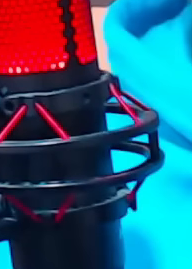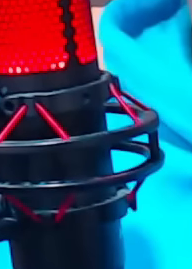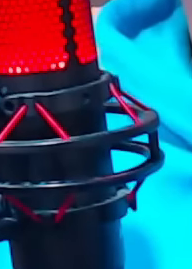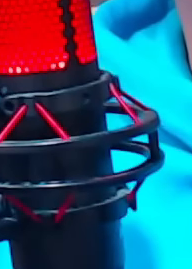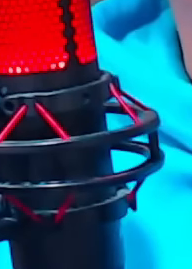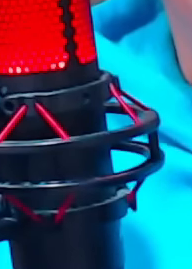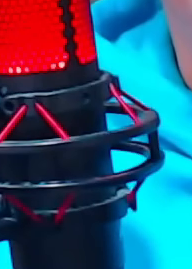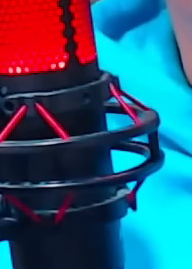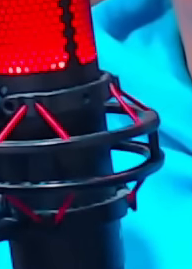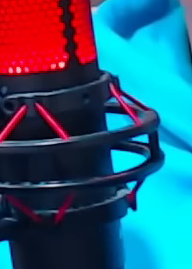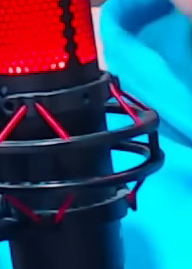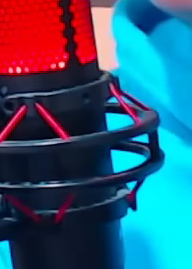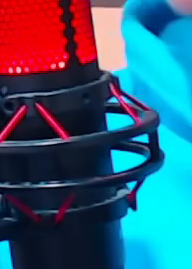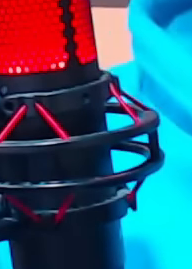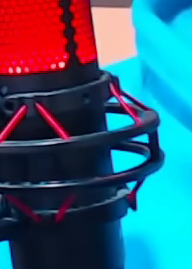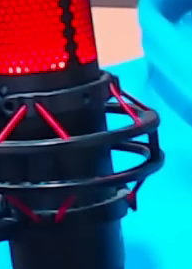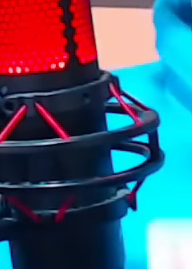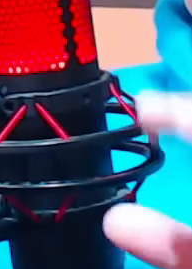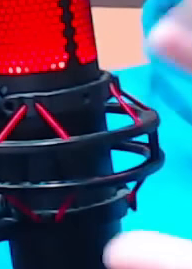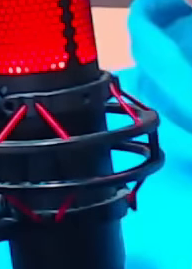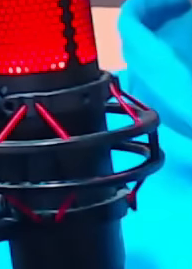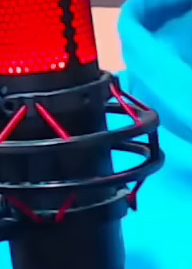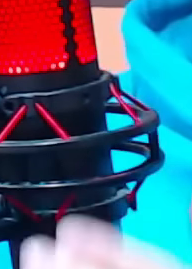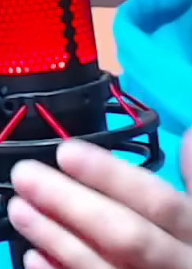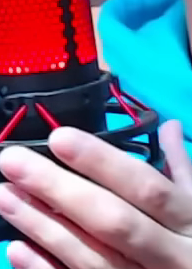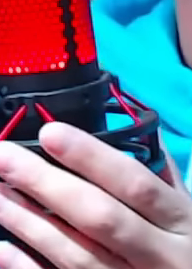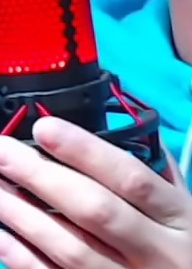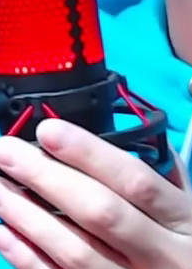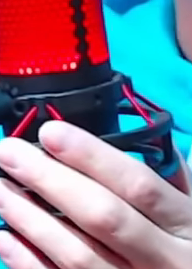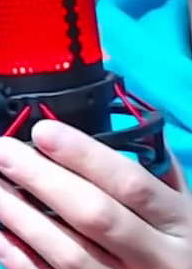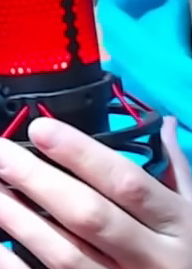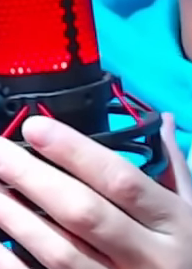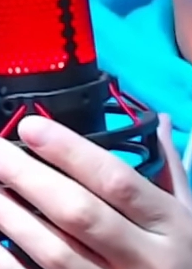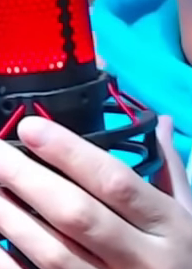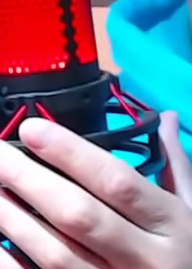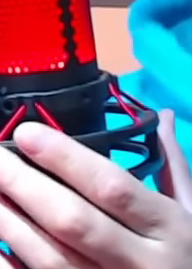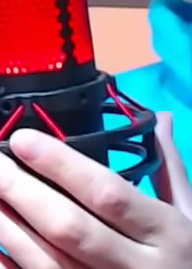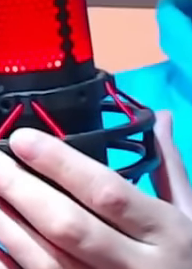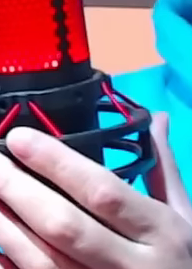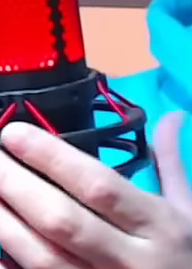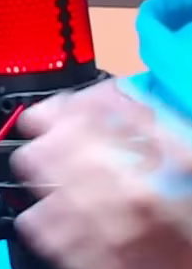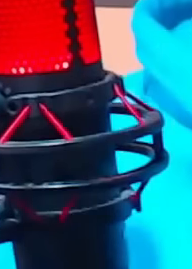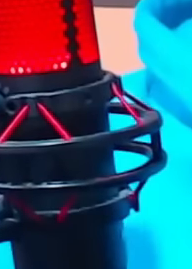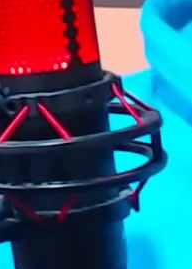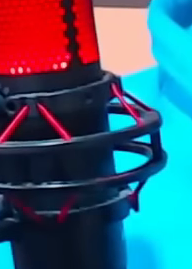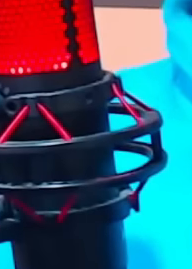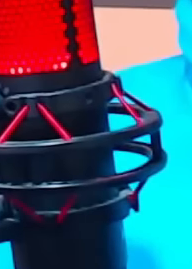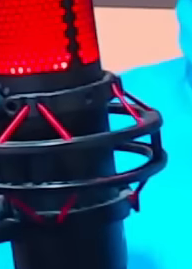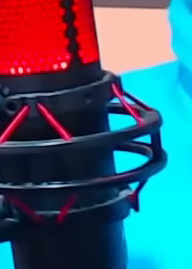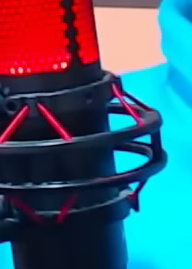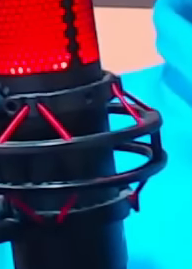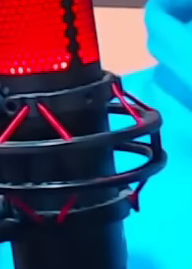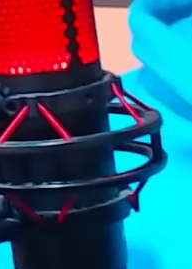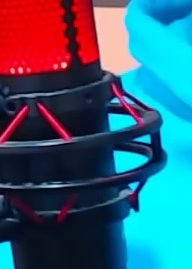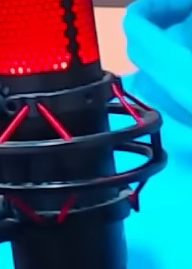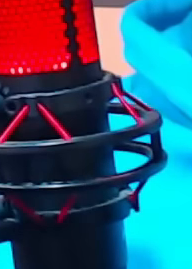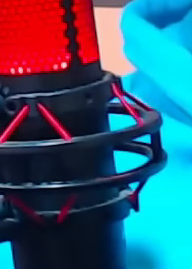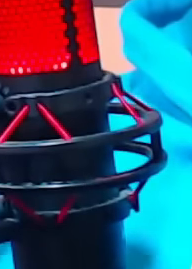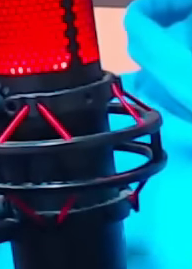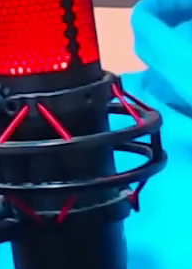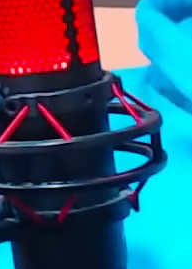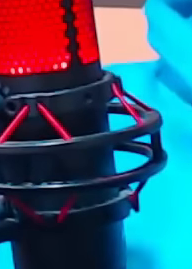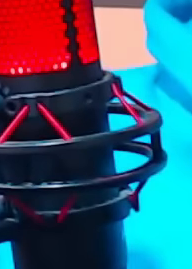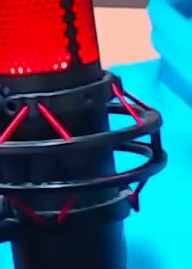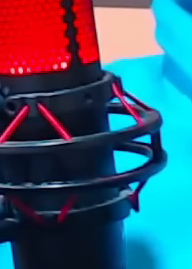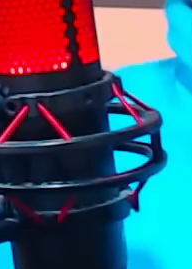vi los desfiles de carabineros, también de la FACH que iban a estar, que salió ahí en el Zócalo, que iban a estar presentes. Capaz que fue antes, o capaz que